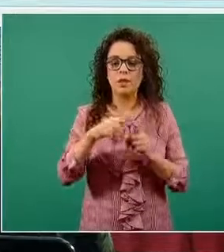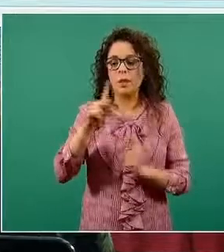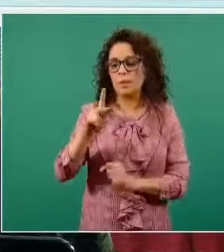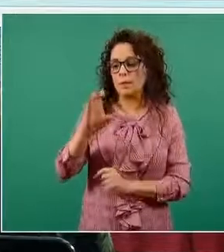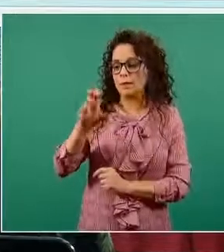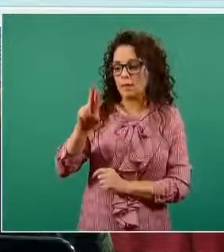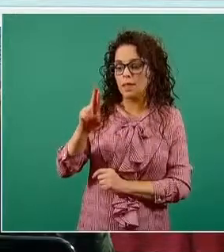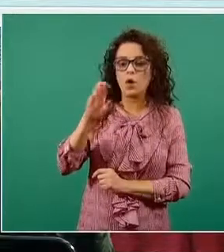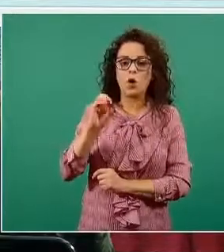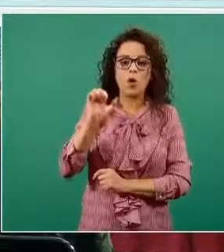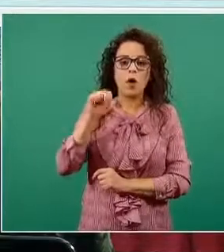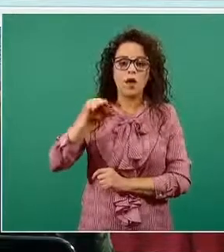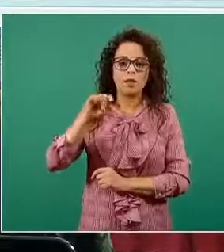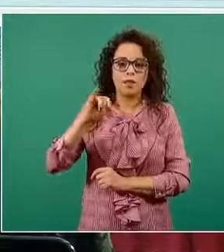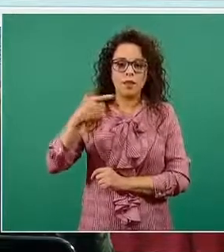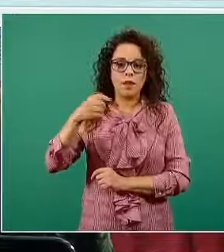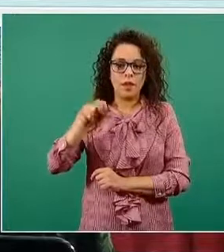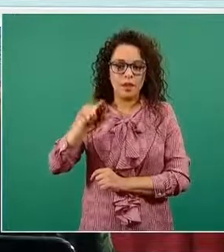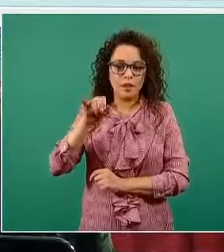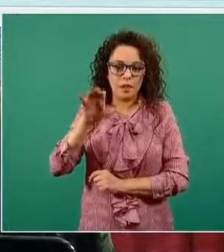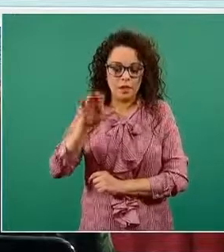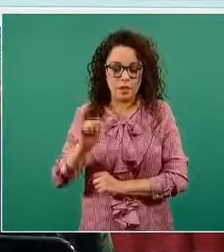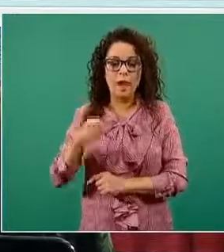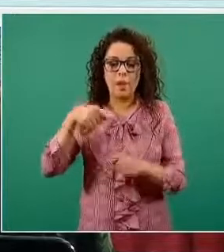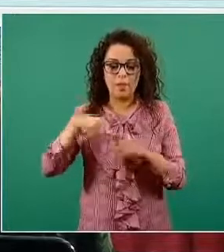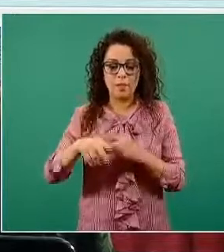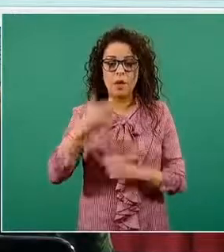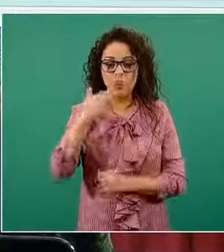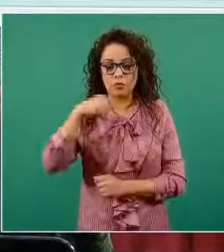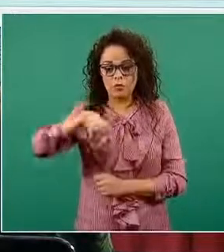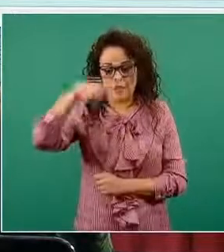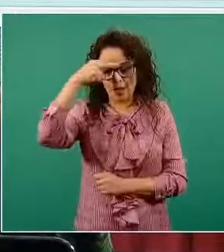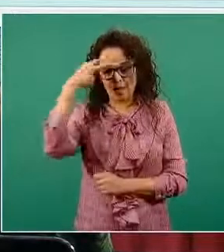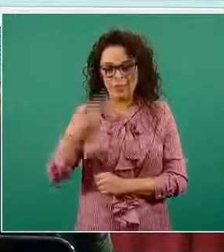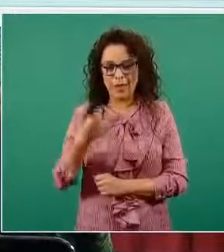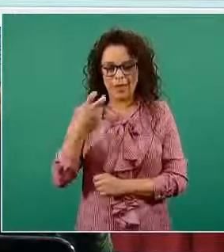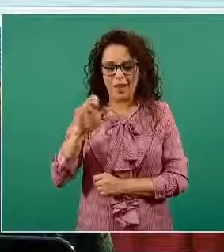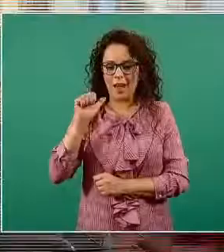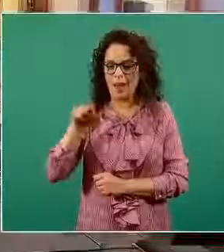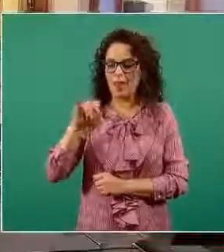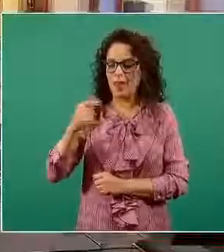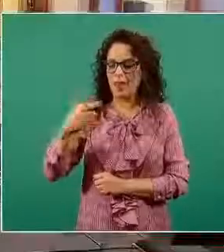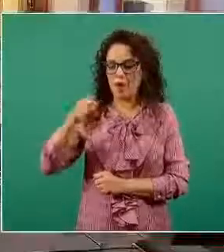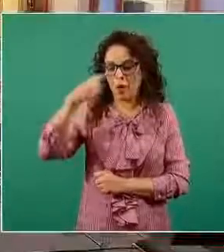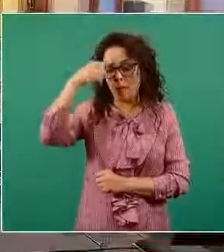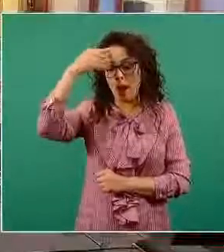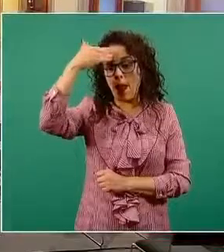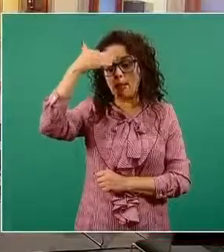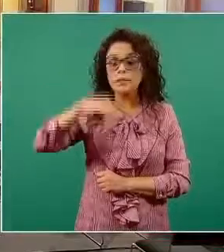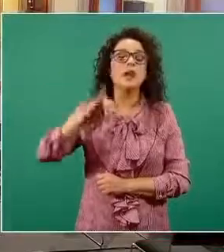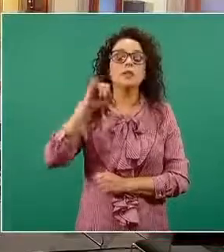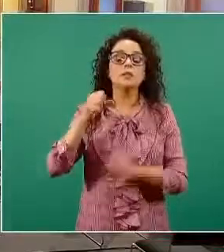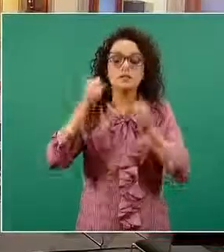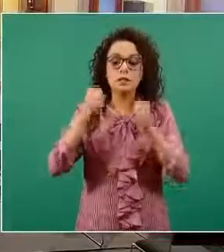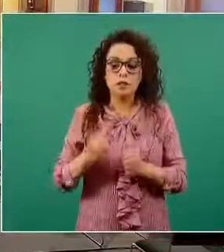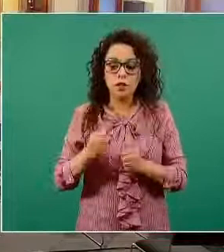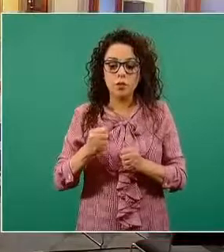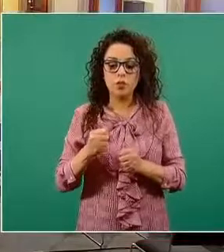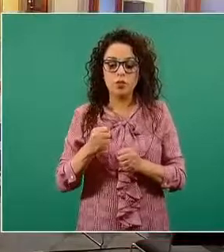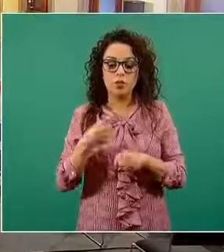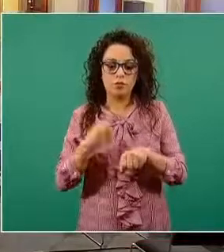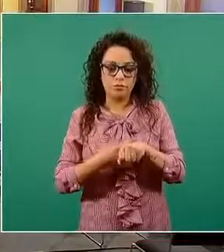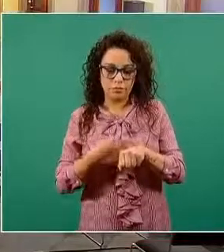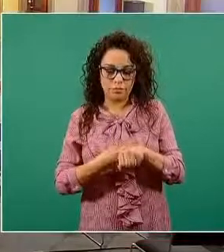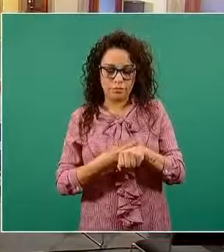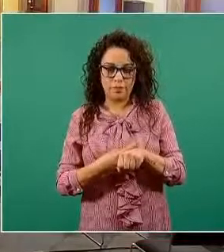de año empezó también a utilizarse en México para la confirmación de los casos. Ese otro